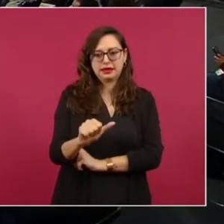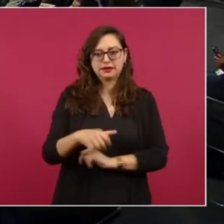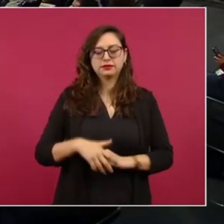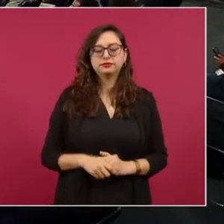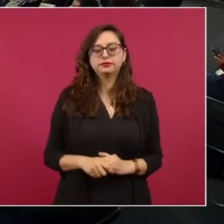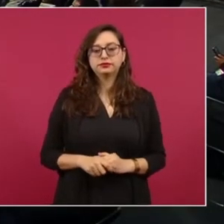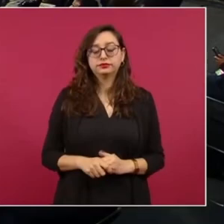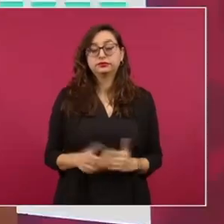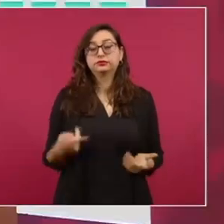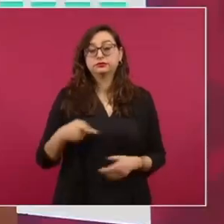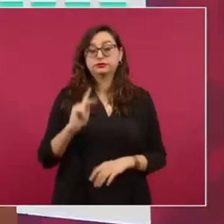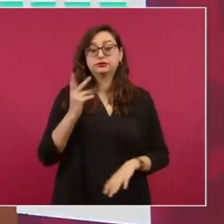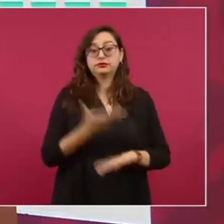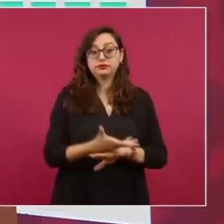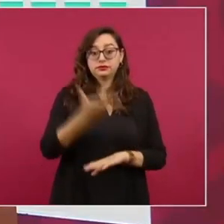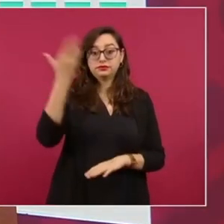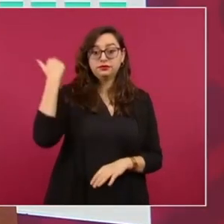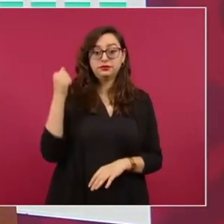el encargado